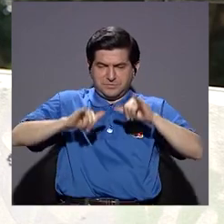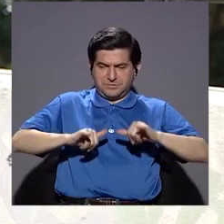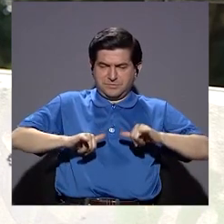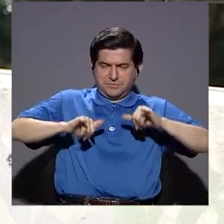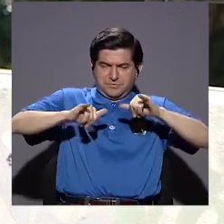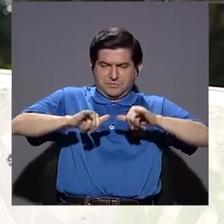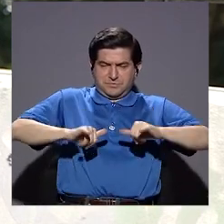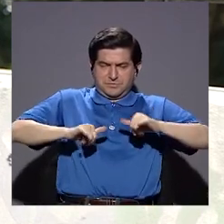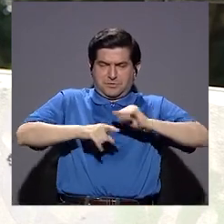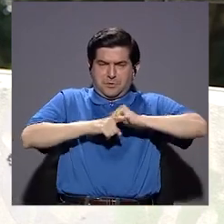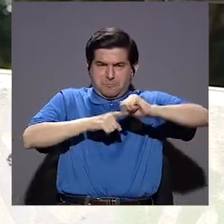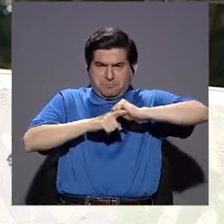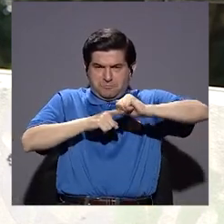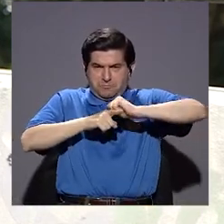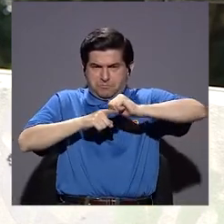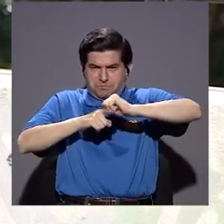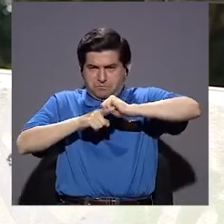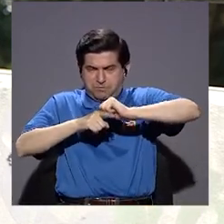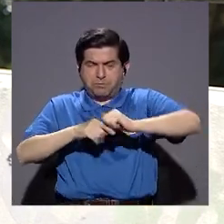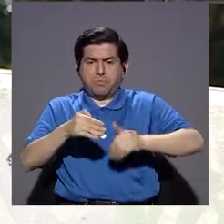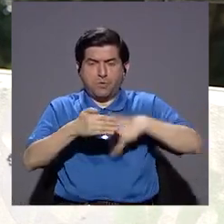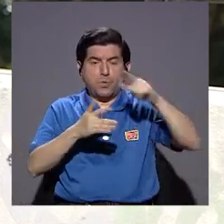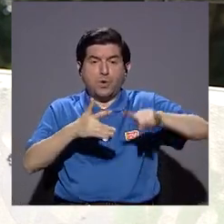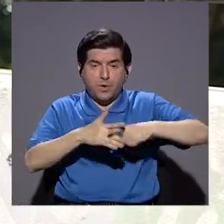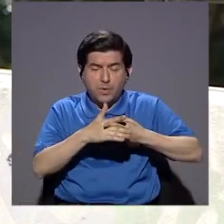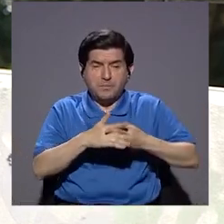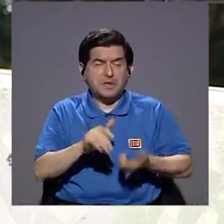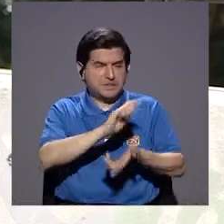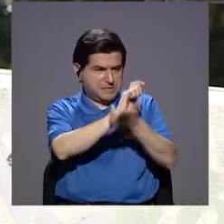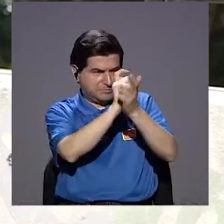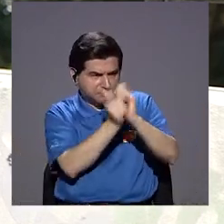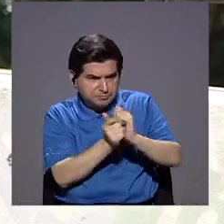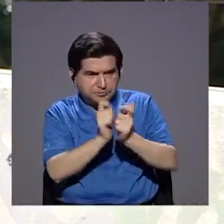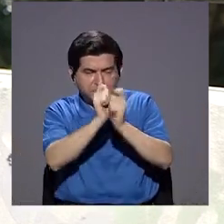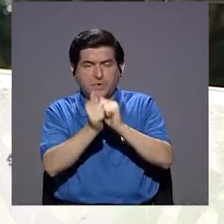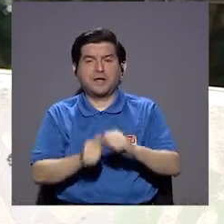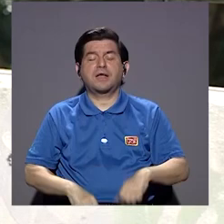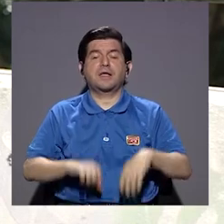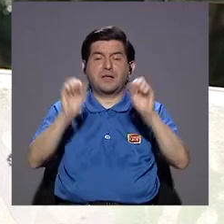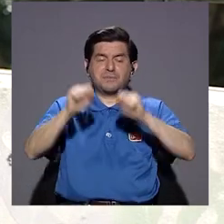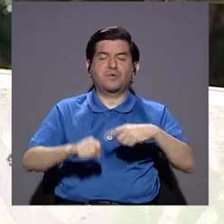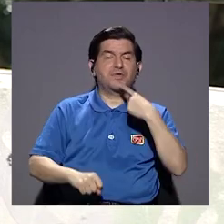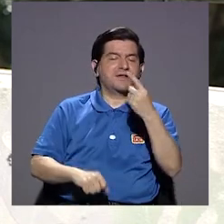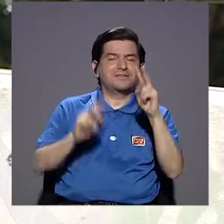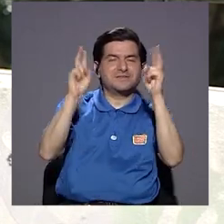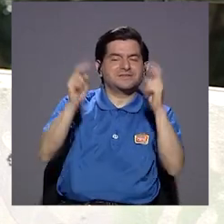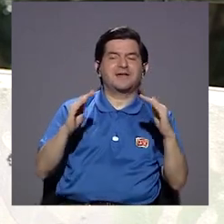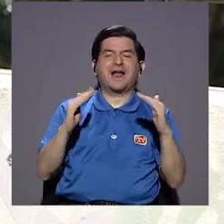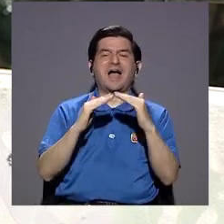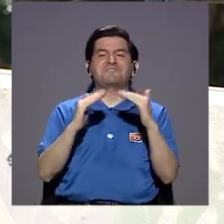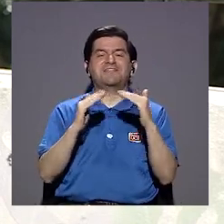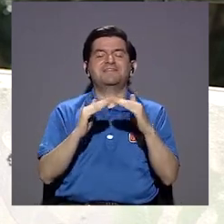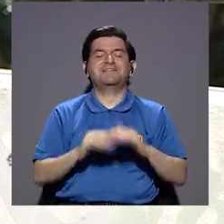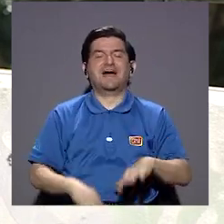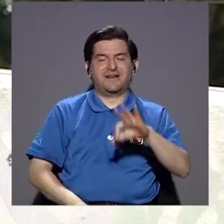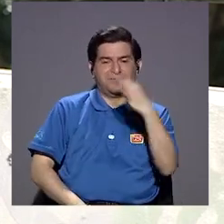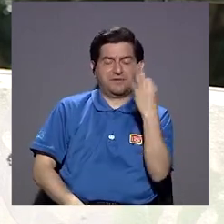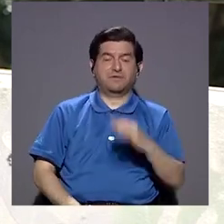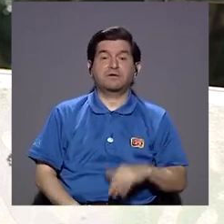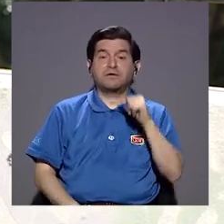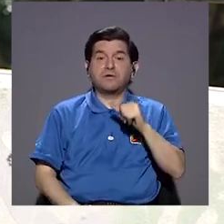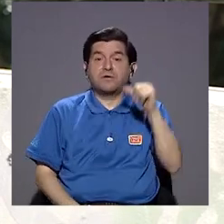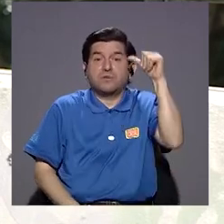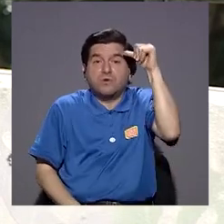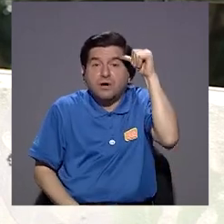mayor permanencia en la práctica, ahí ya empiezan a pasar y a realmente habitar la postura. Y en el caso ya lo de